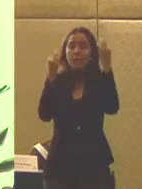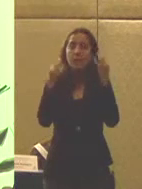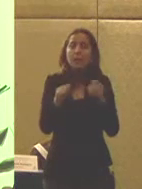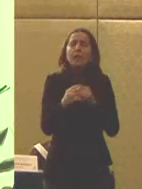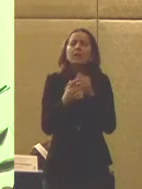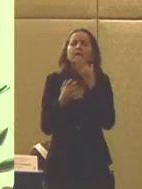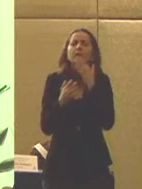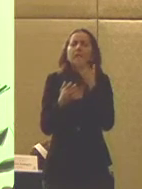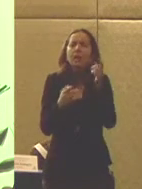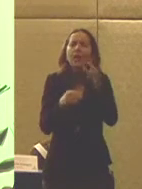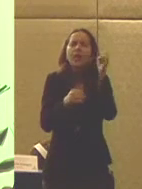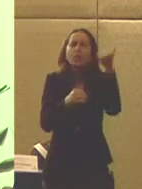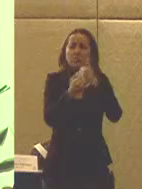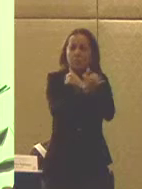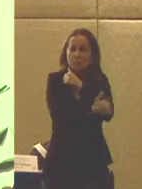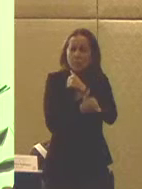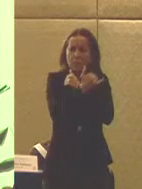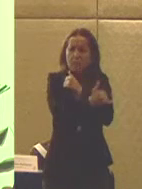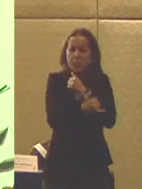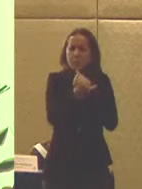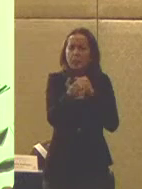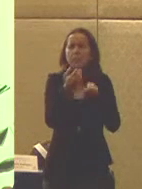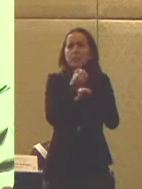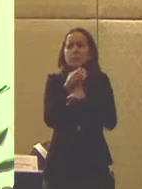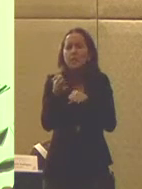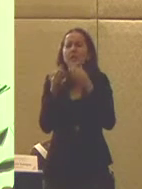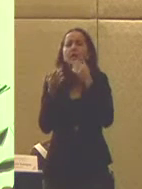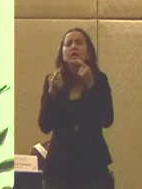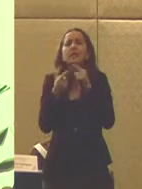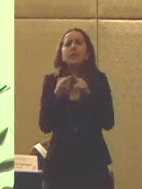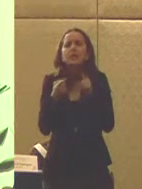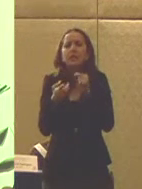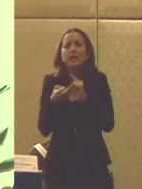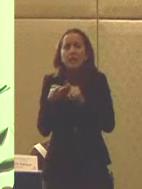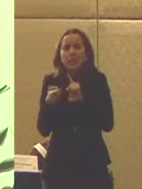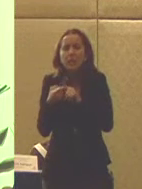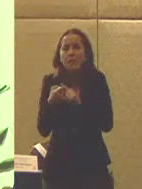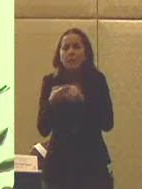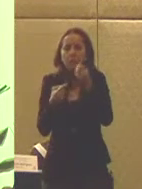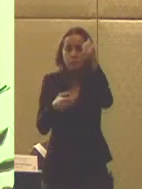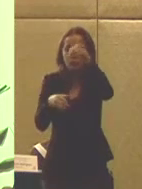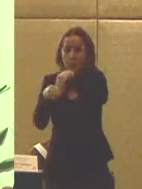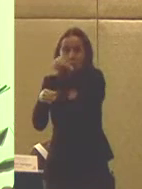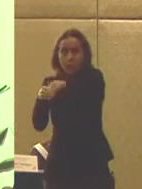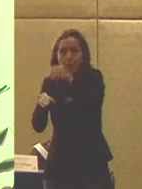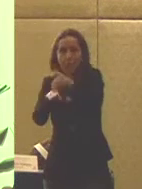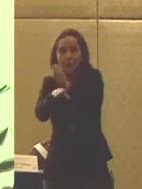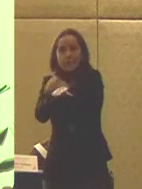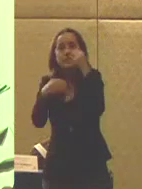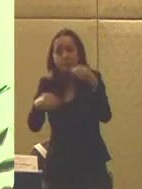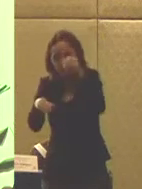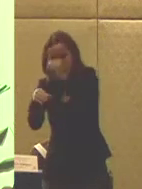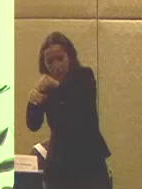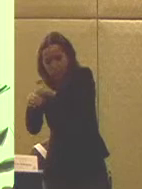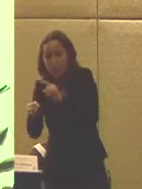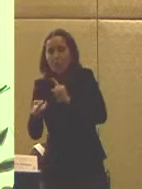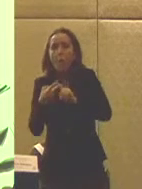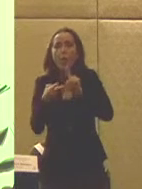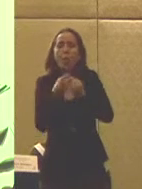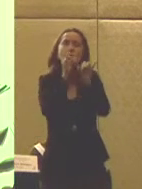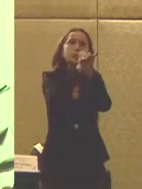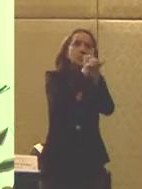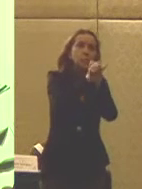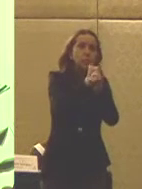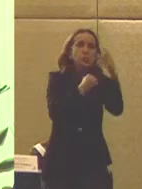escuchado que los países han recurrido a una serie de instrumentos como fondos contingentes, presupuestos institucionales adicionales,